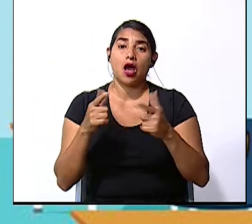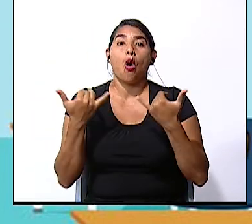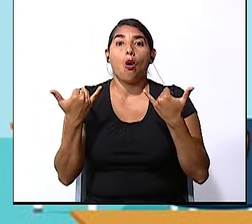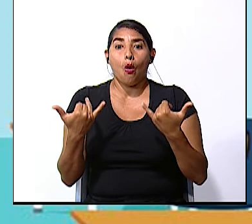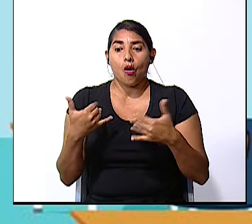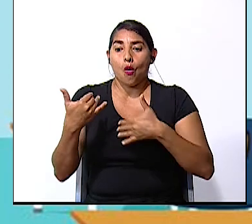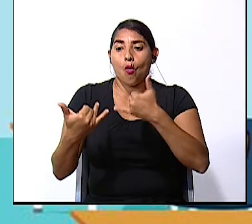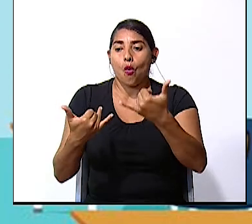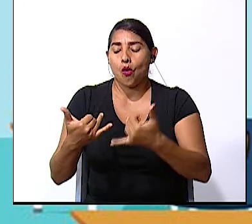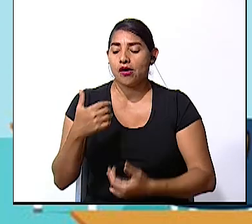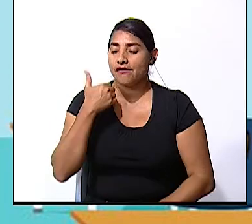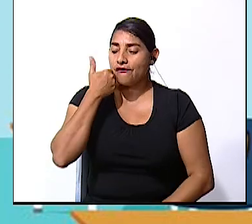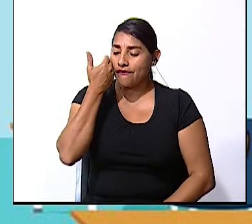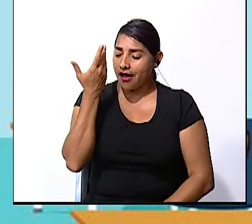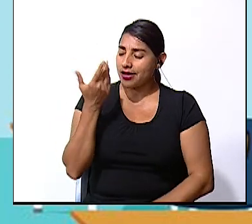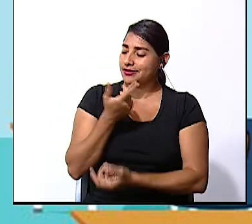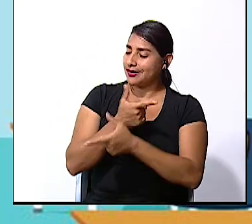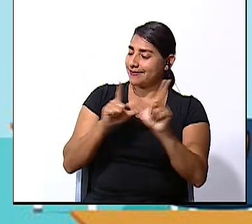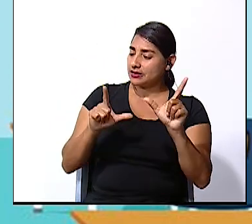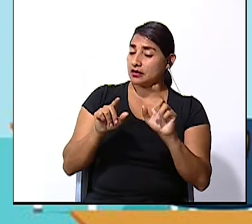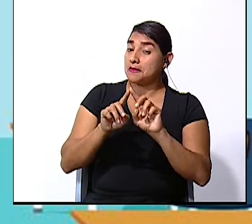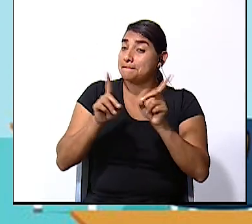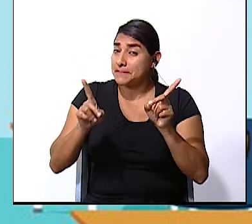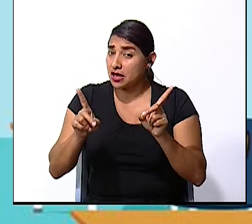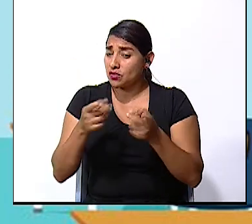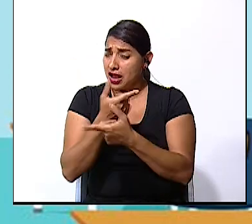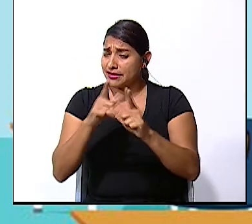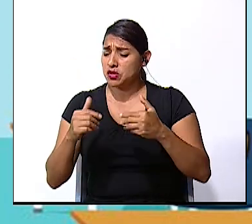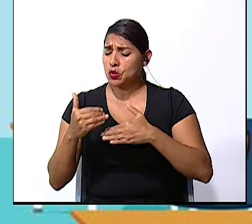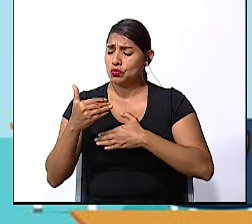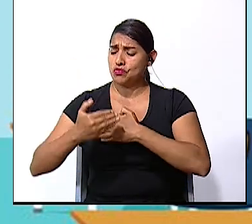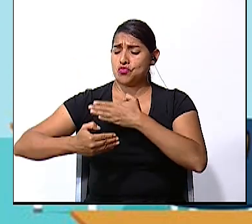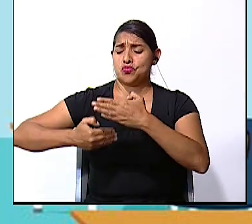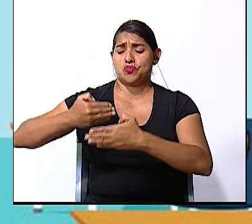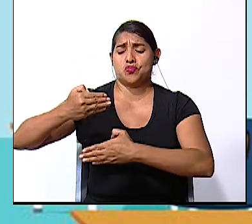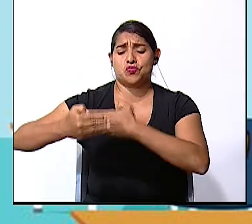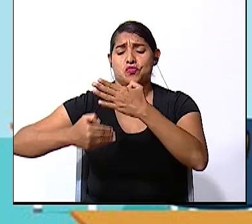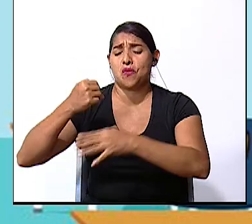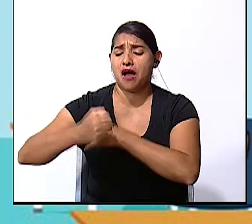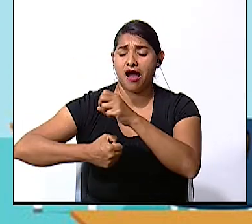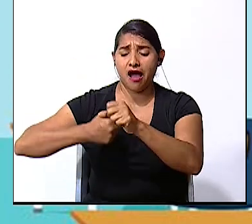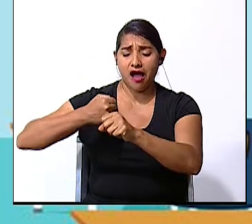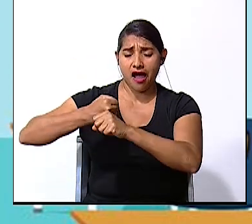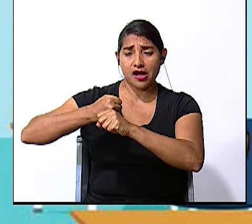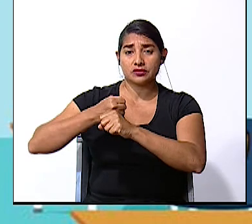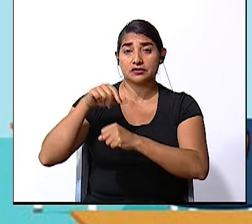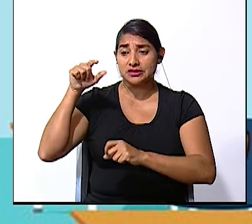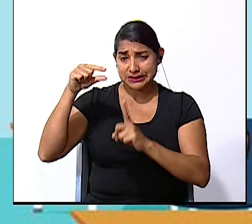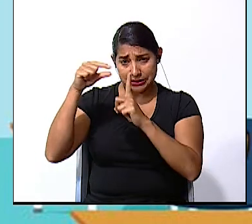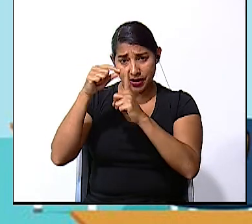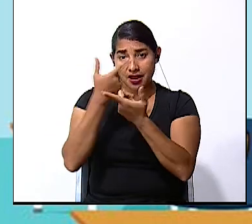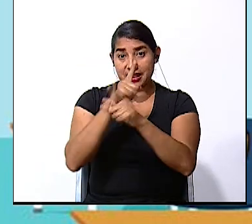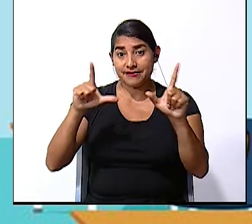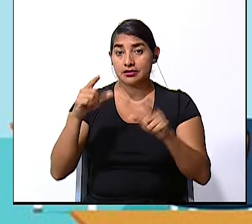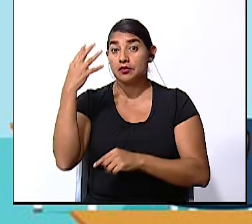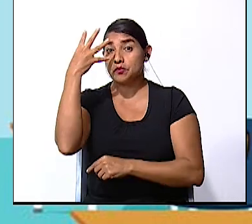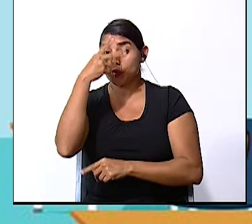esto lo decimos fácil, sin embargo, la libertad ha llevado muchos años. Esa palabra libertad tan